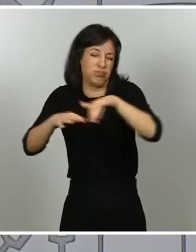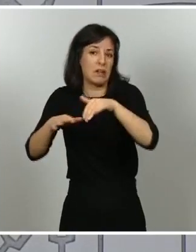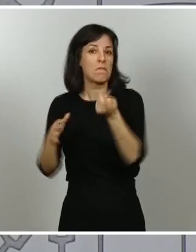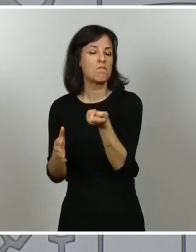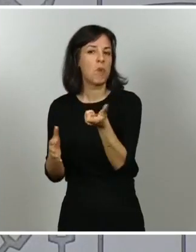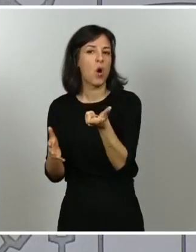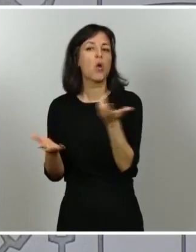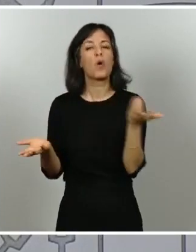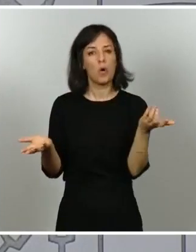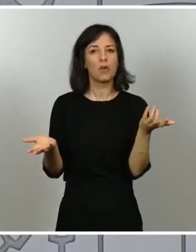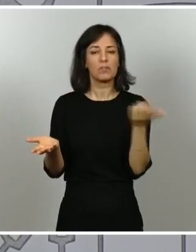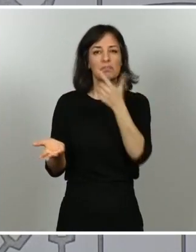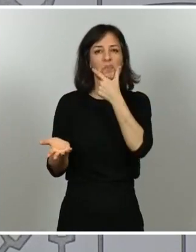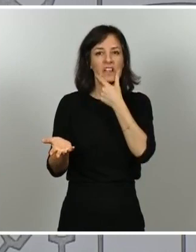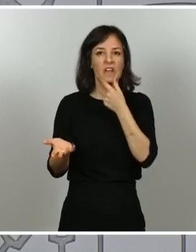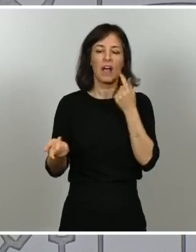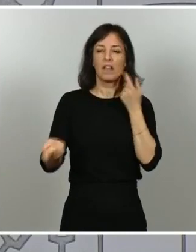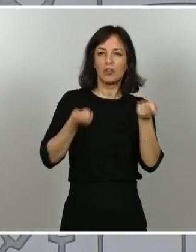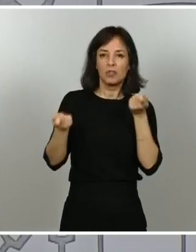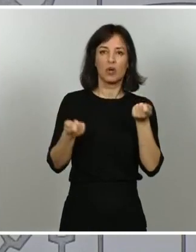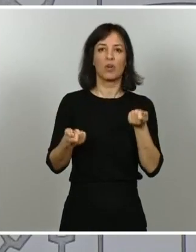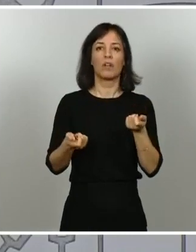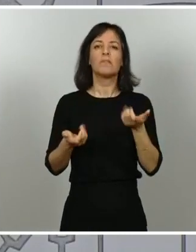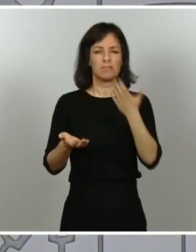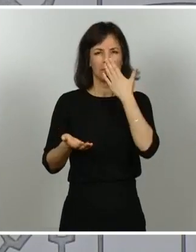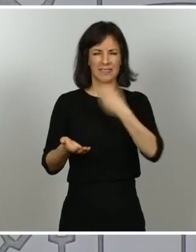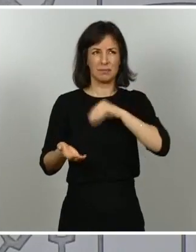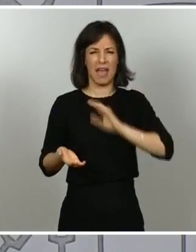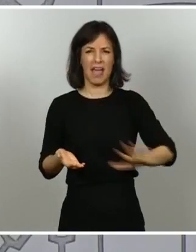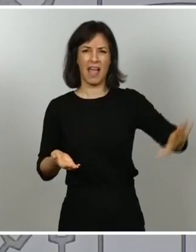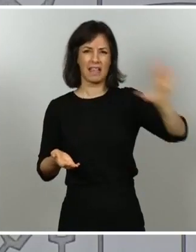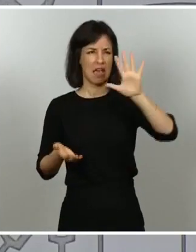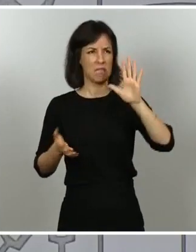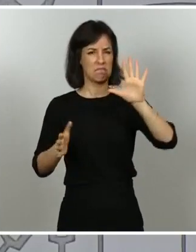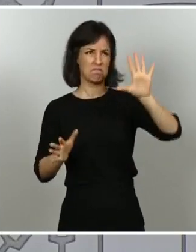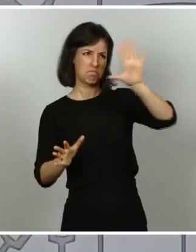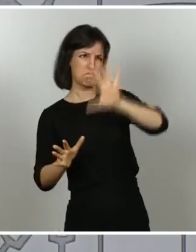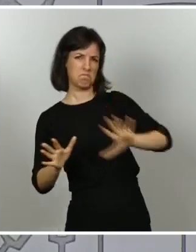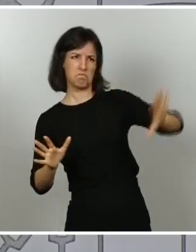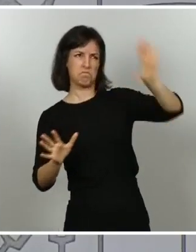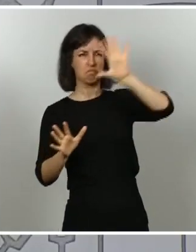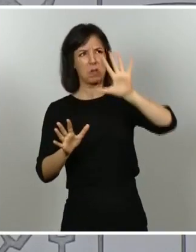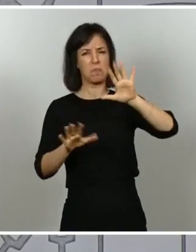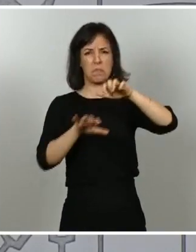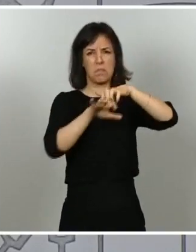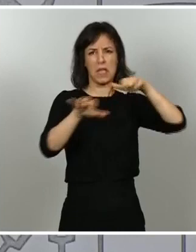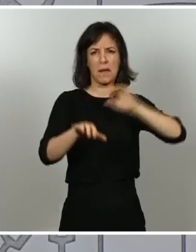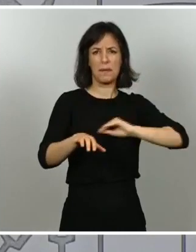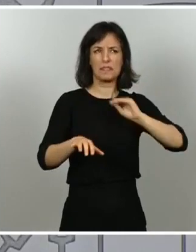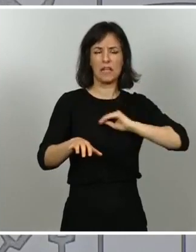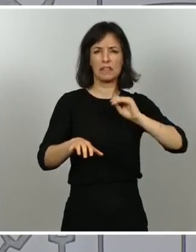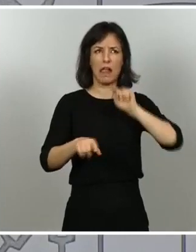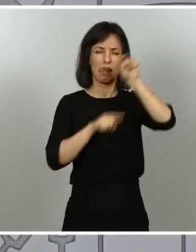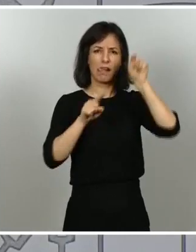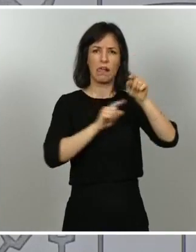del territorio de nuestro país, que sí que va a ir más rápido que otros, y eso yo creo que lo podemos entender todos. También es cierto que en esos